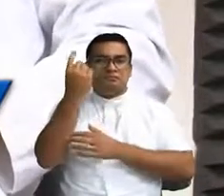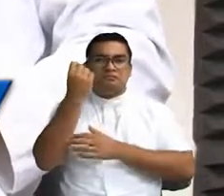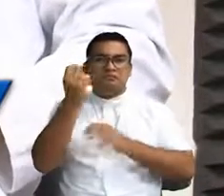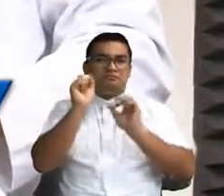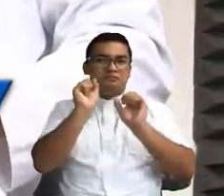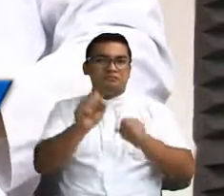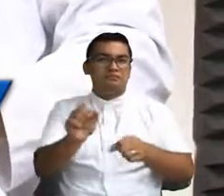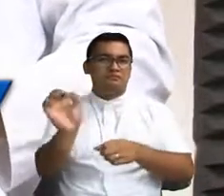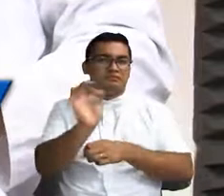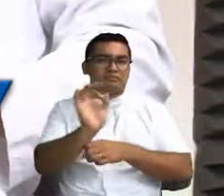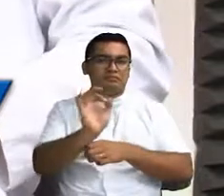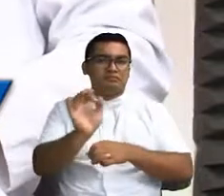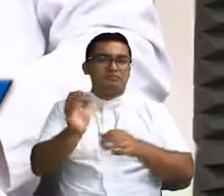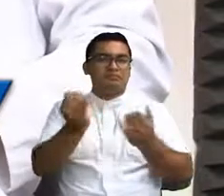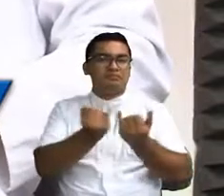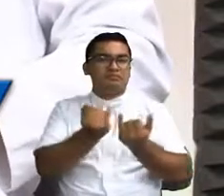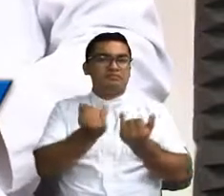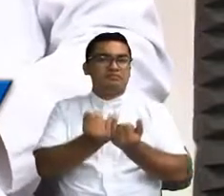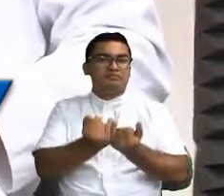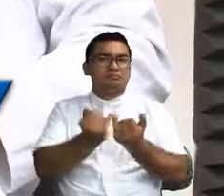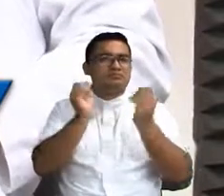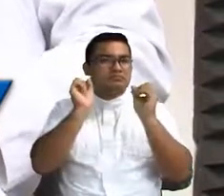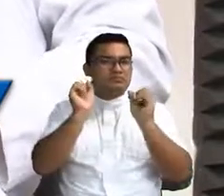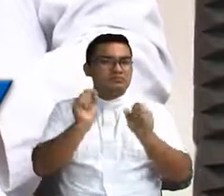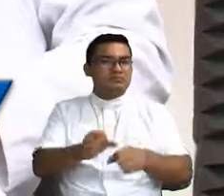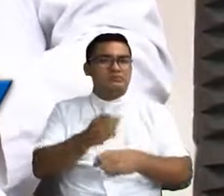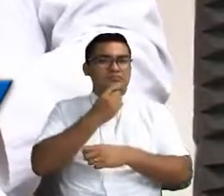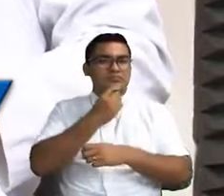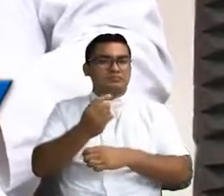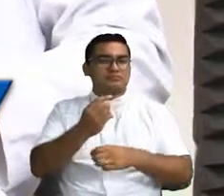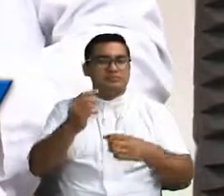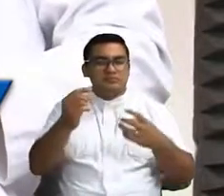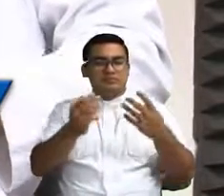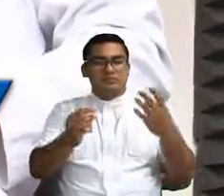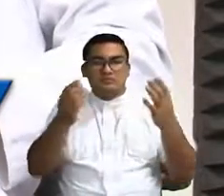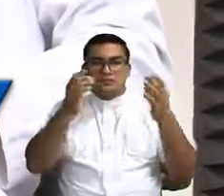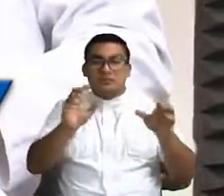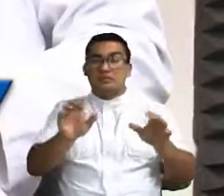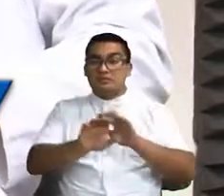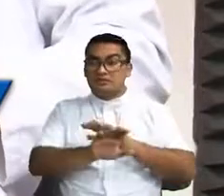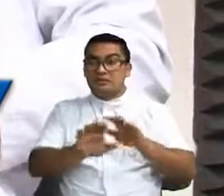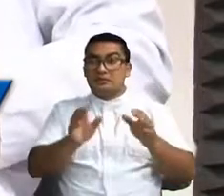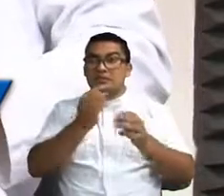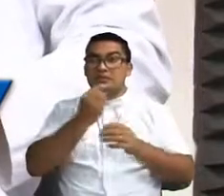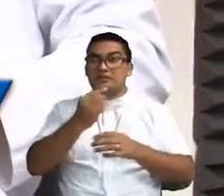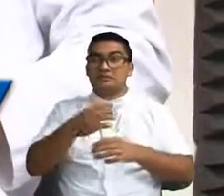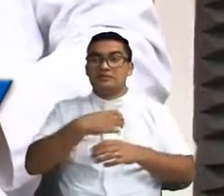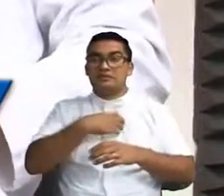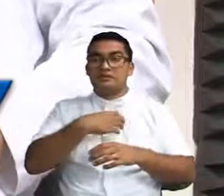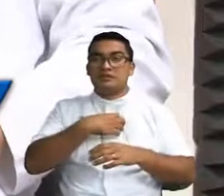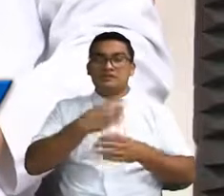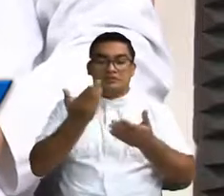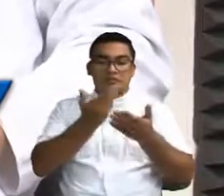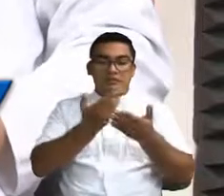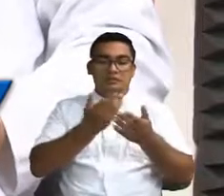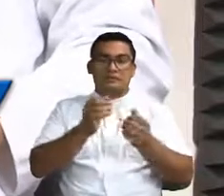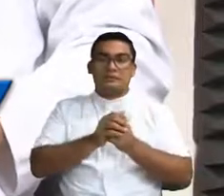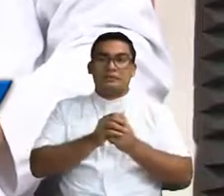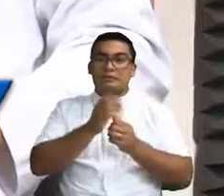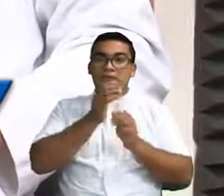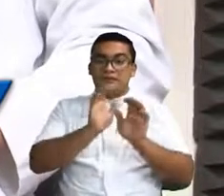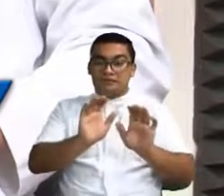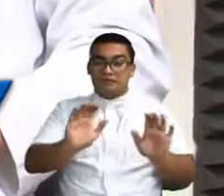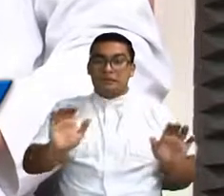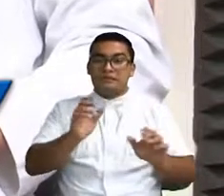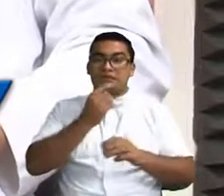forma gradual ir terminando todo lo que tienen que resolver dentro de su etapa de estudio. En los niños